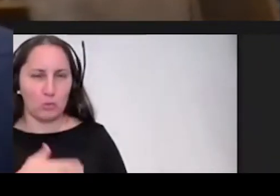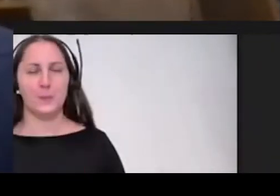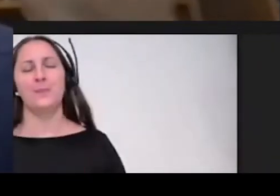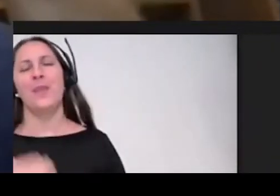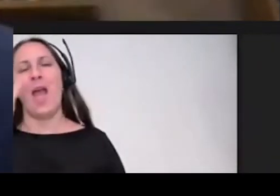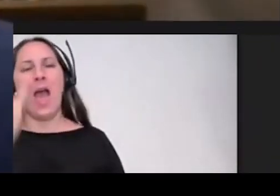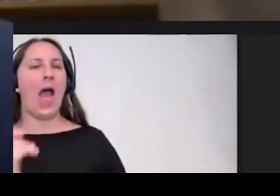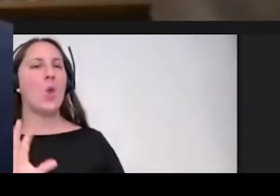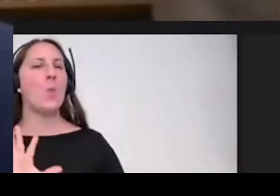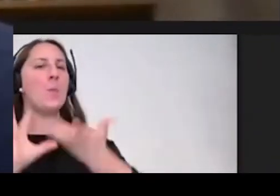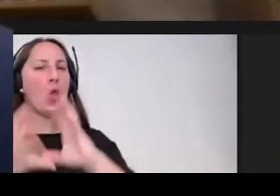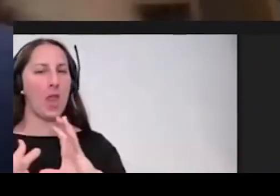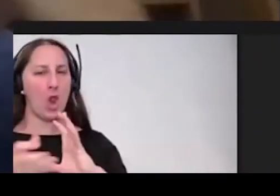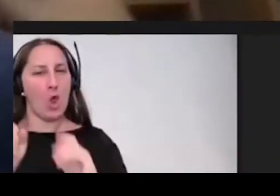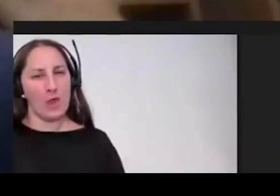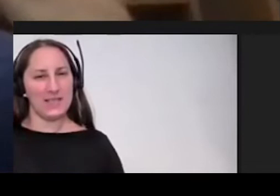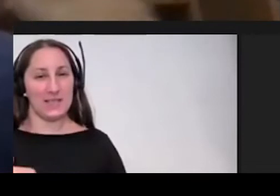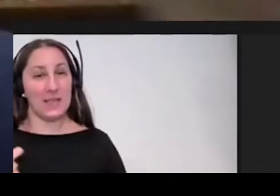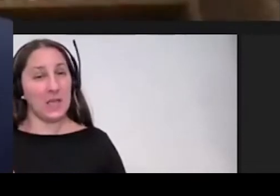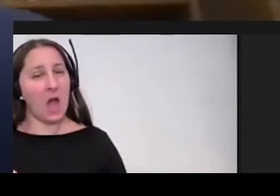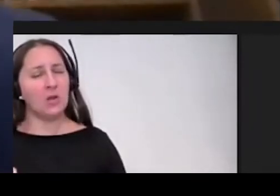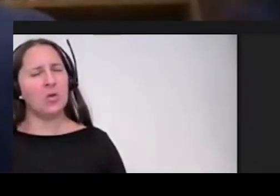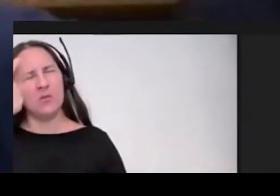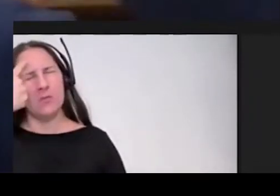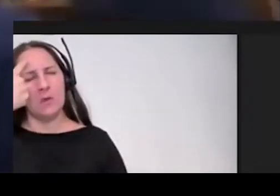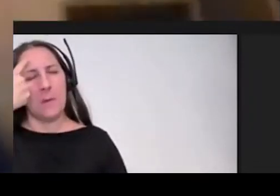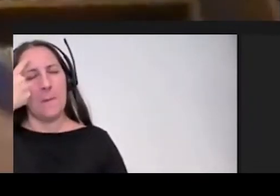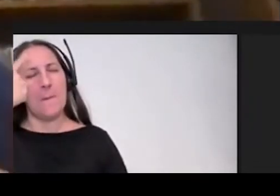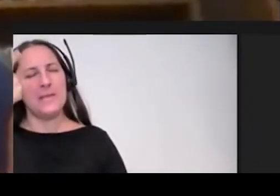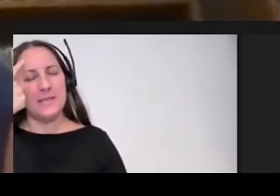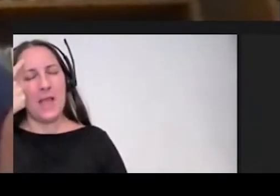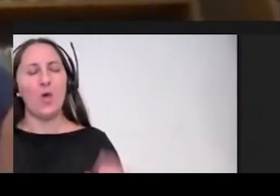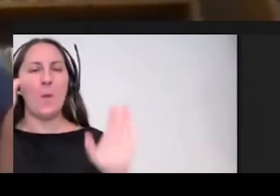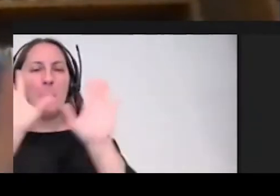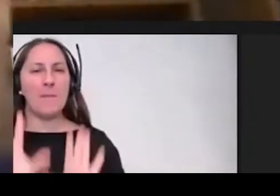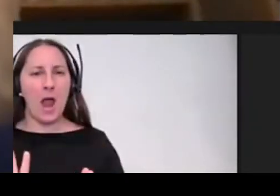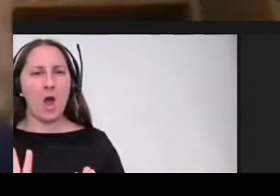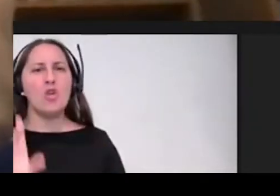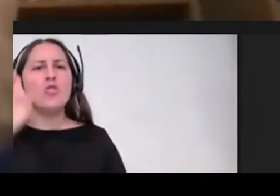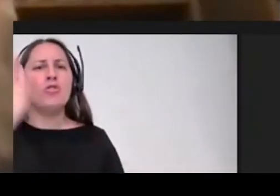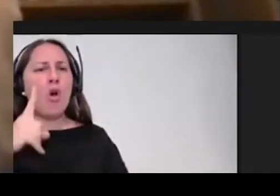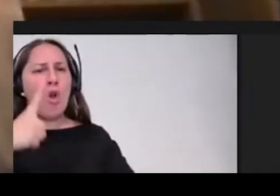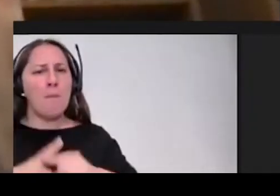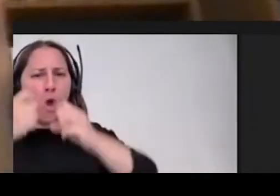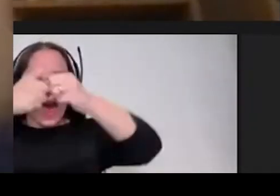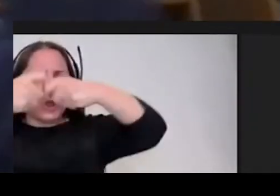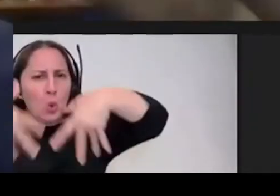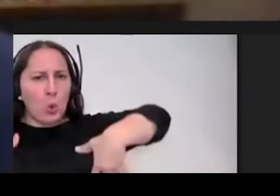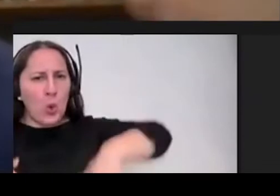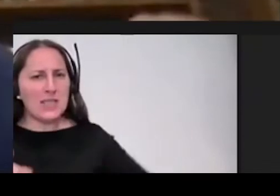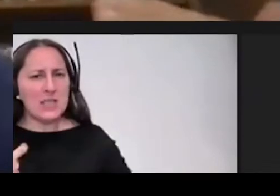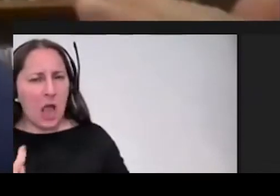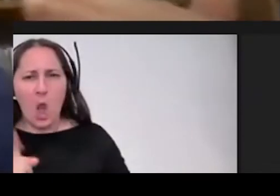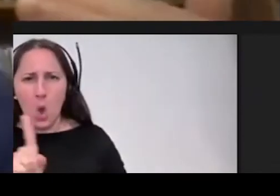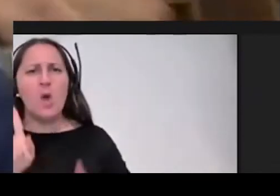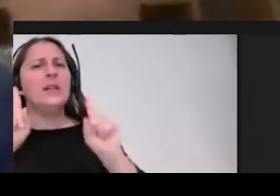sindical que está pensado no solo en función de la estructura sindical, sino también en función de la